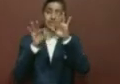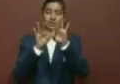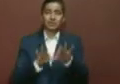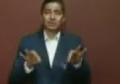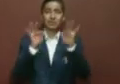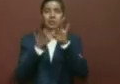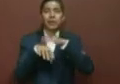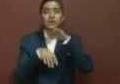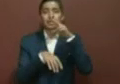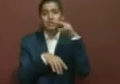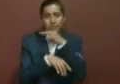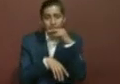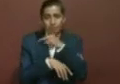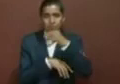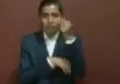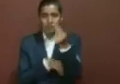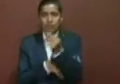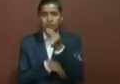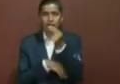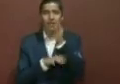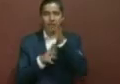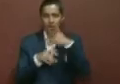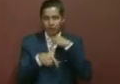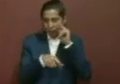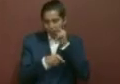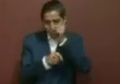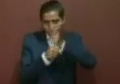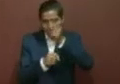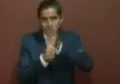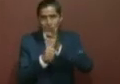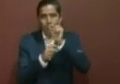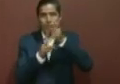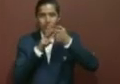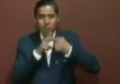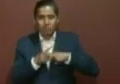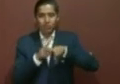más urgentes, algunos que yo tenía identificados desde un principio,